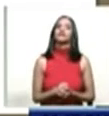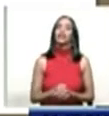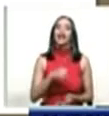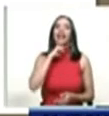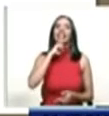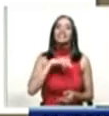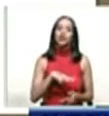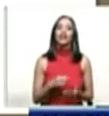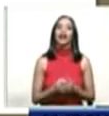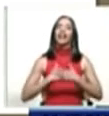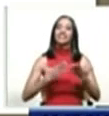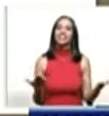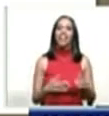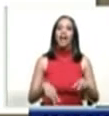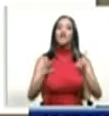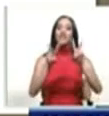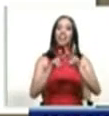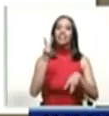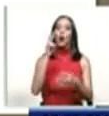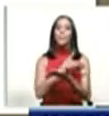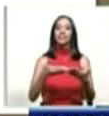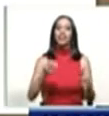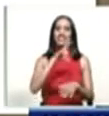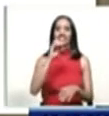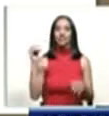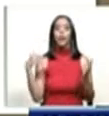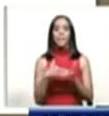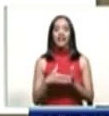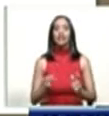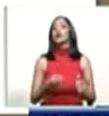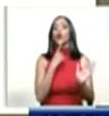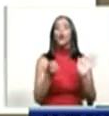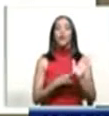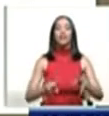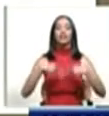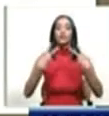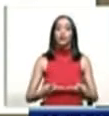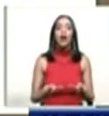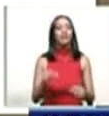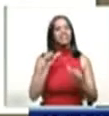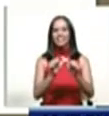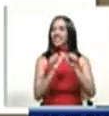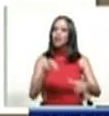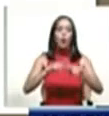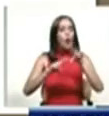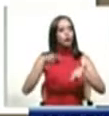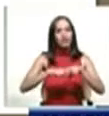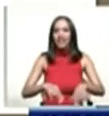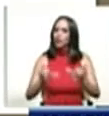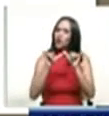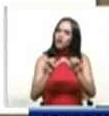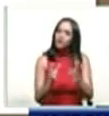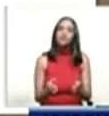entrega vivienda 2.300.000. Cumple nuevo hito, seguimos construyendo viviendas, seguimos apelando a la